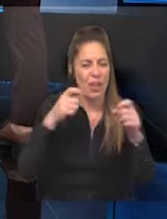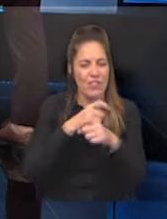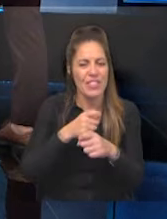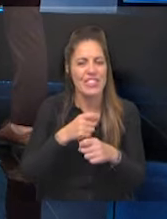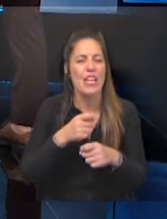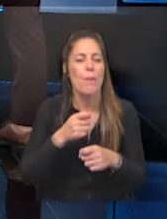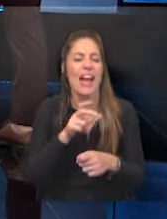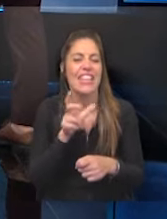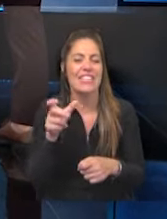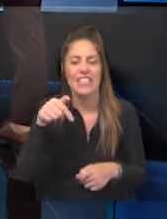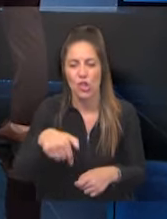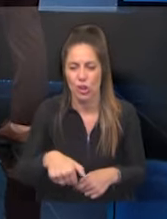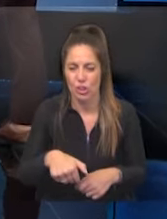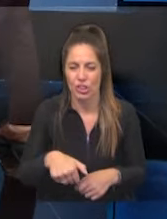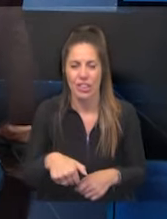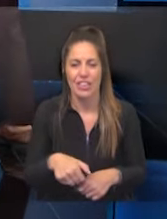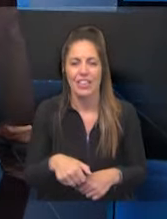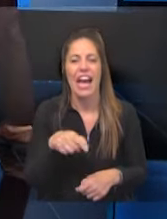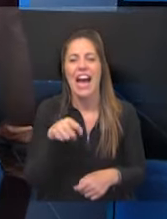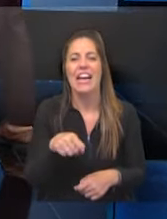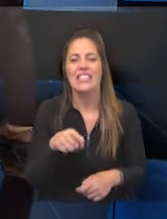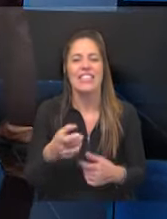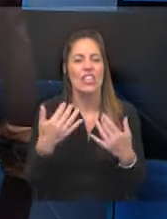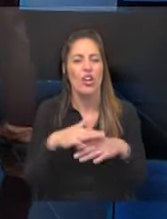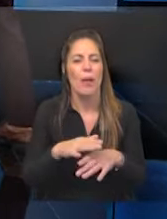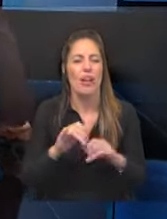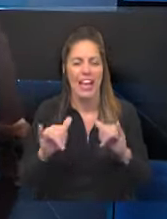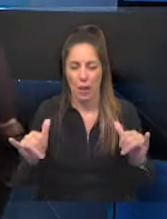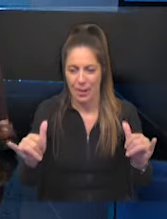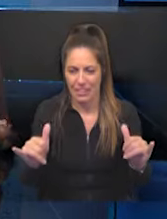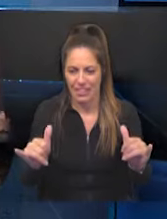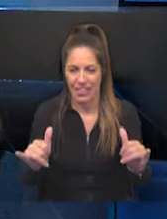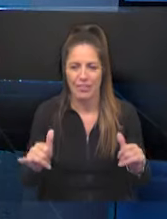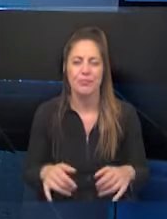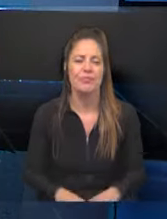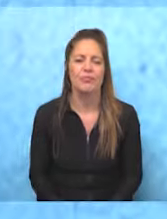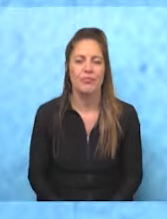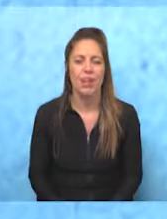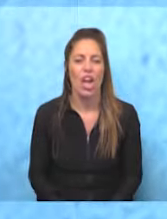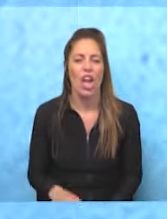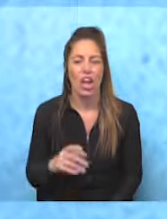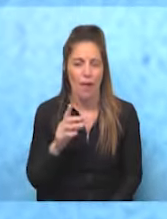pronunciar hoy o históricamente y así logr instalarlo la campaña car baloteo balot